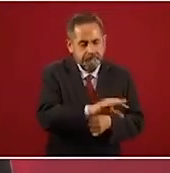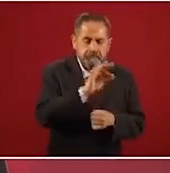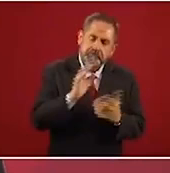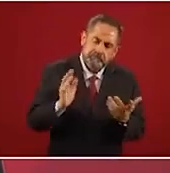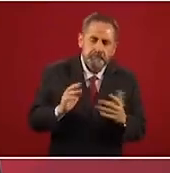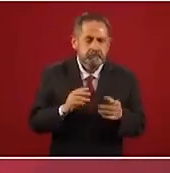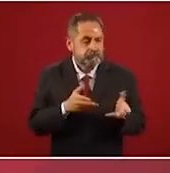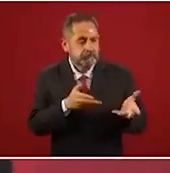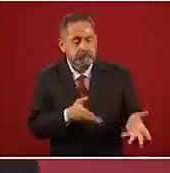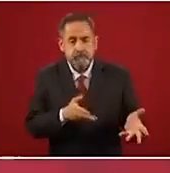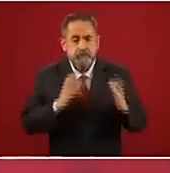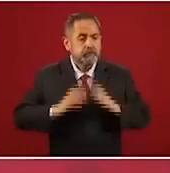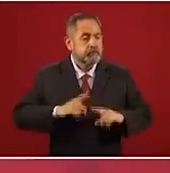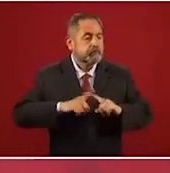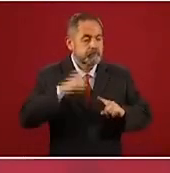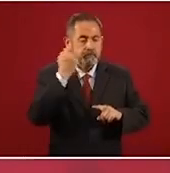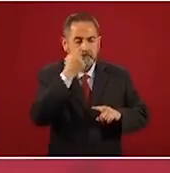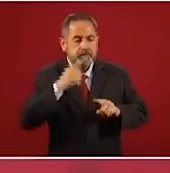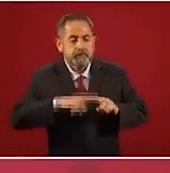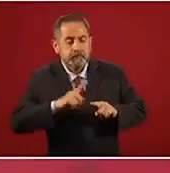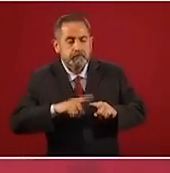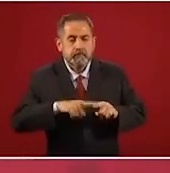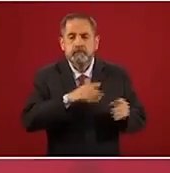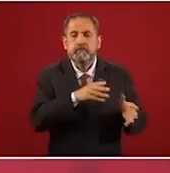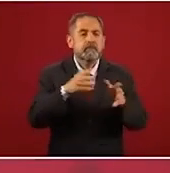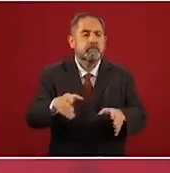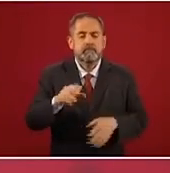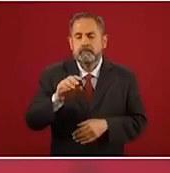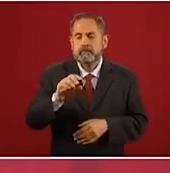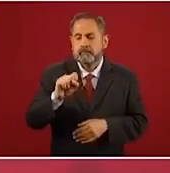de cuerpos que están en CEMEFOS.